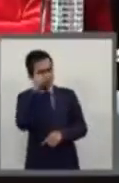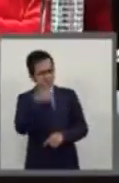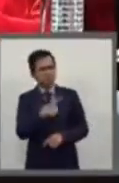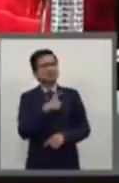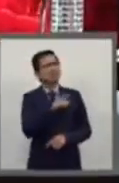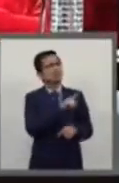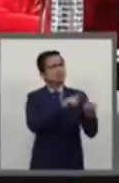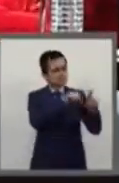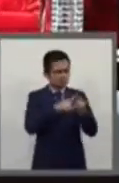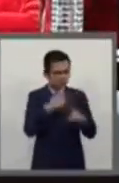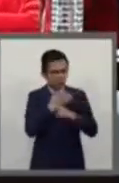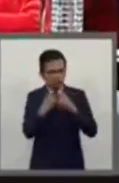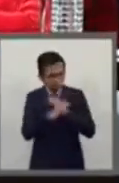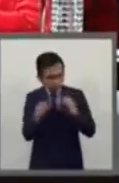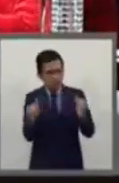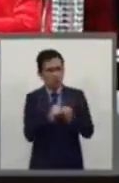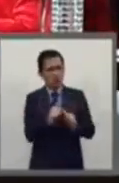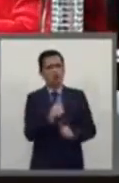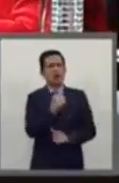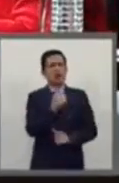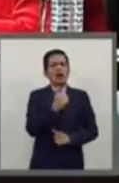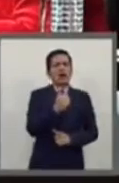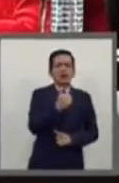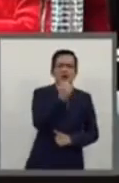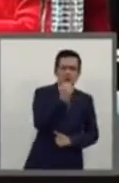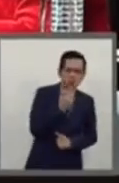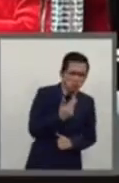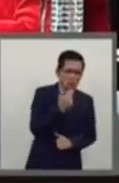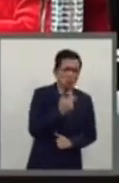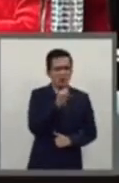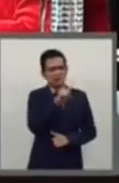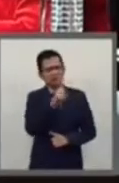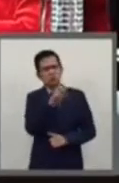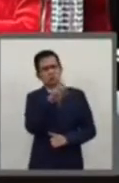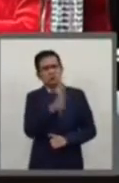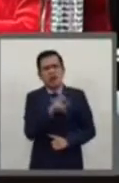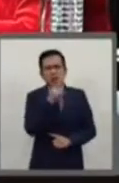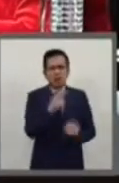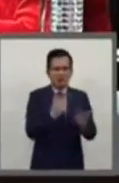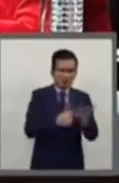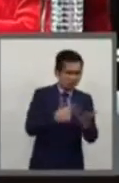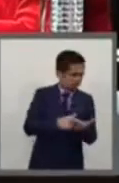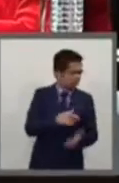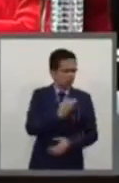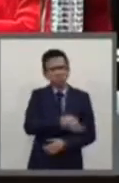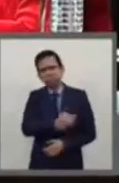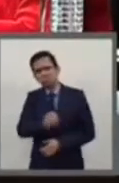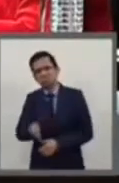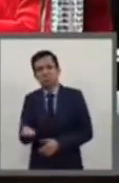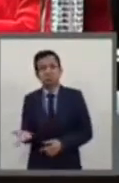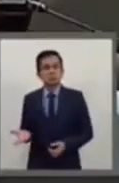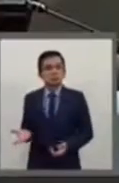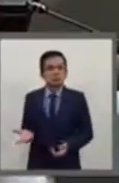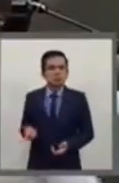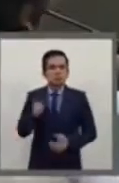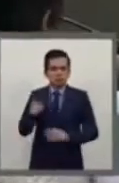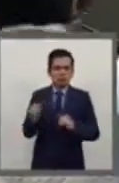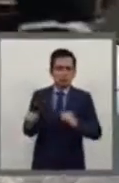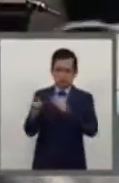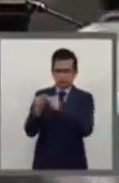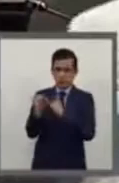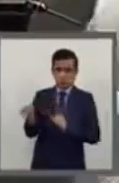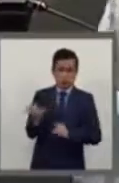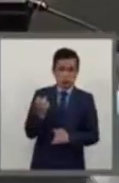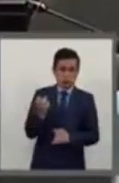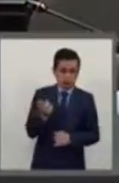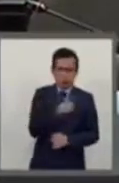azúcares y grasas, y como sabemos, el instituto está encargado de estudiar el problema de la